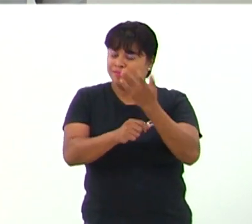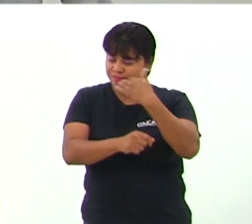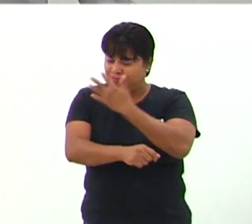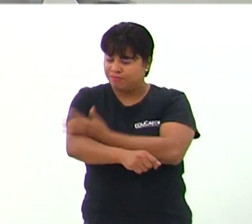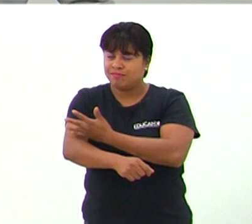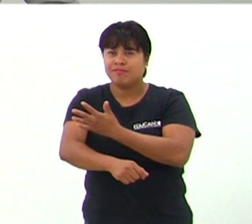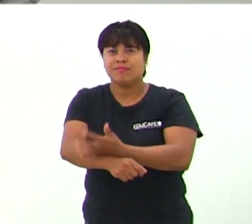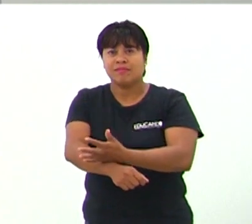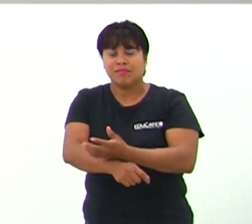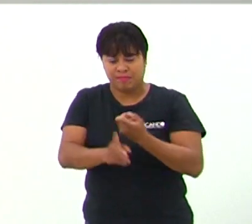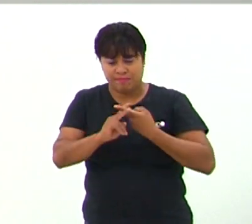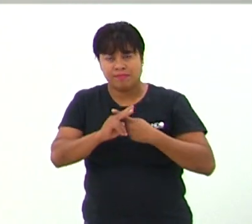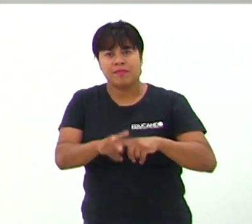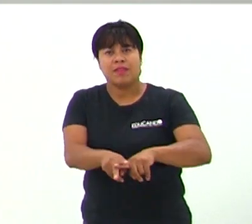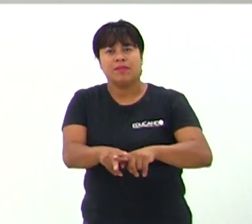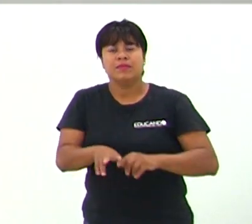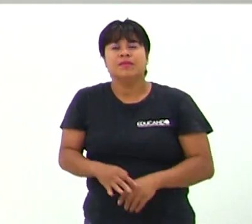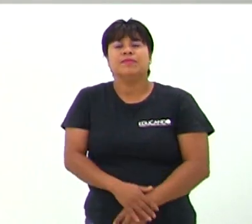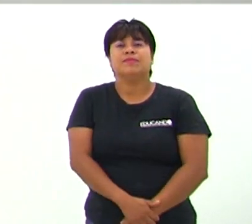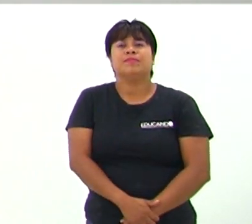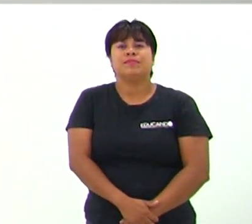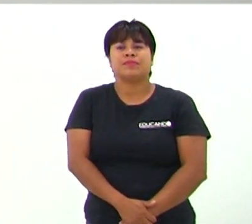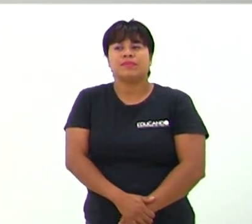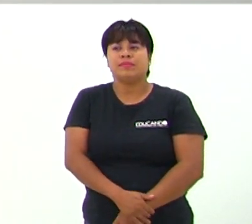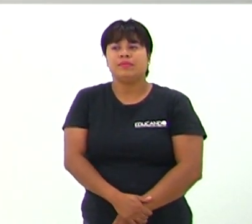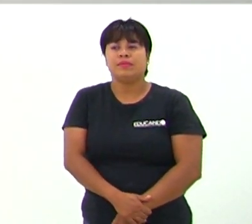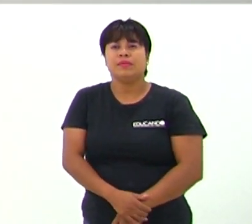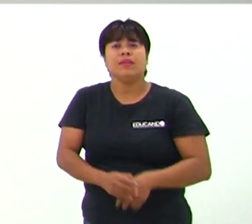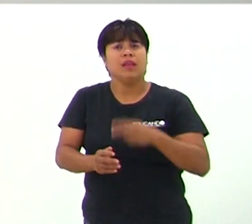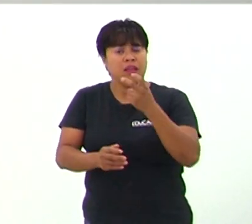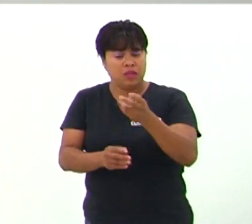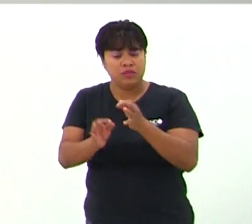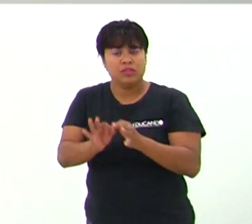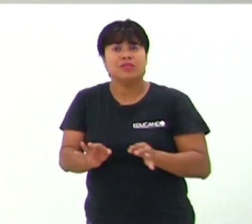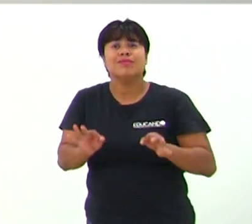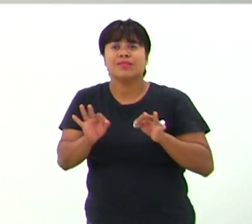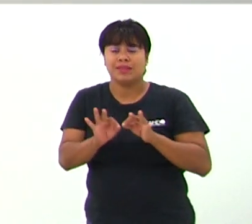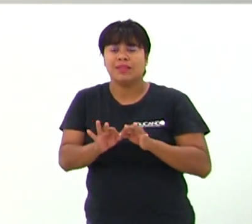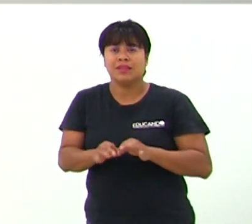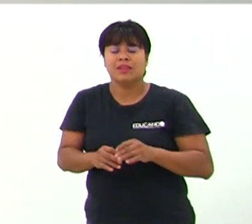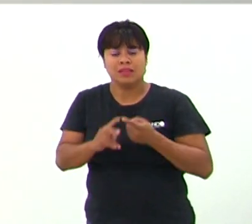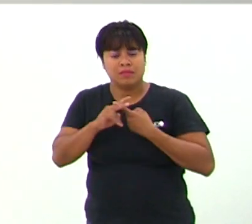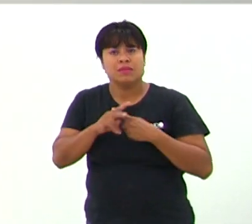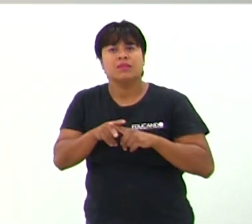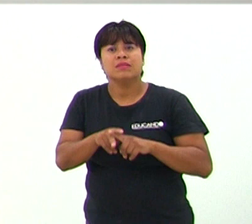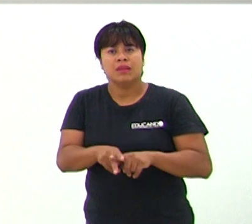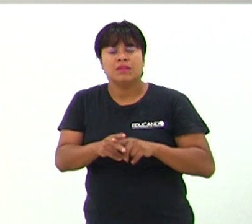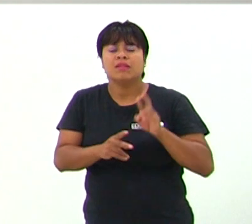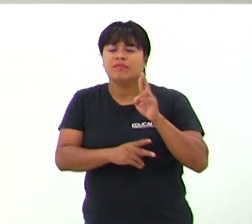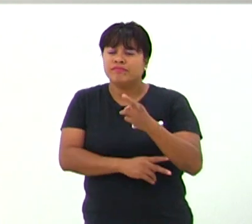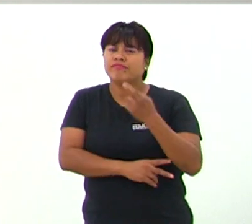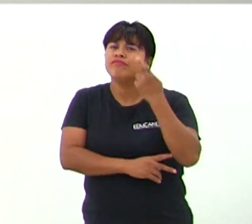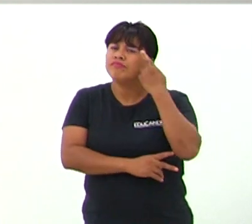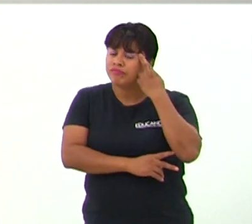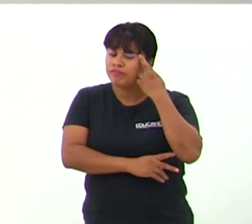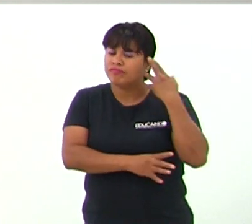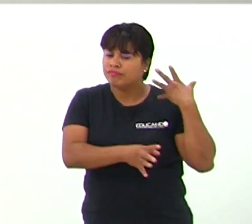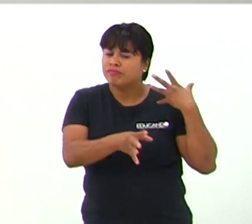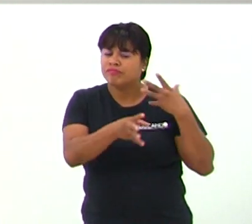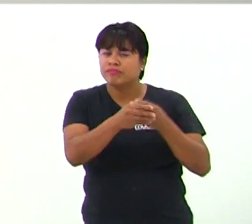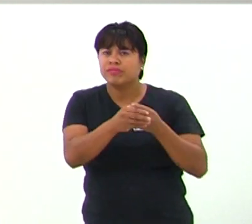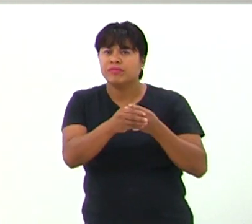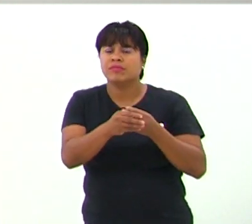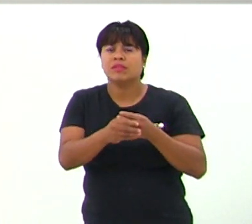acompañes. Vamos a iniciar. Es importante también iniciar recordando que